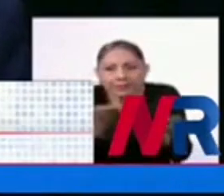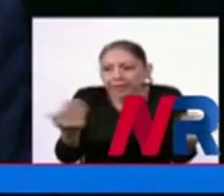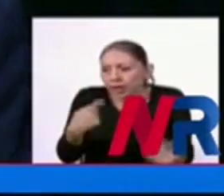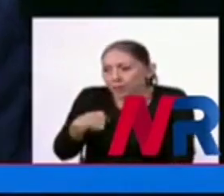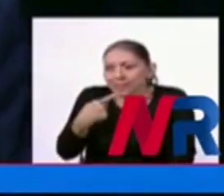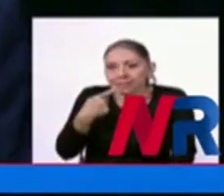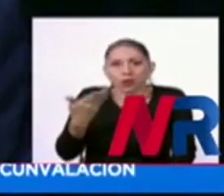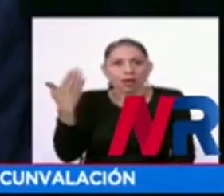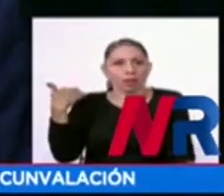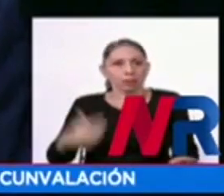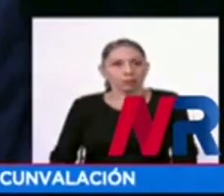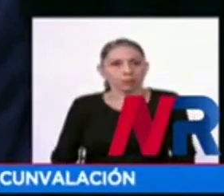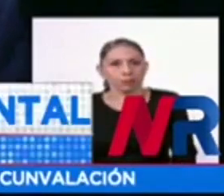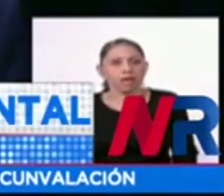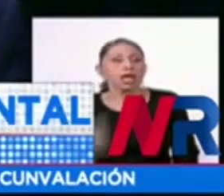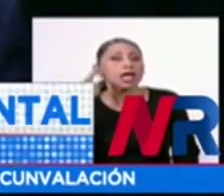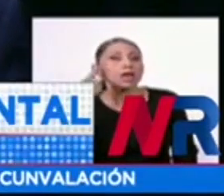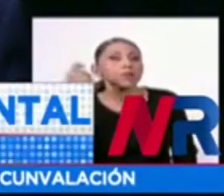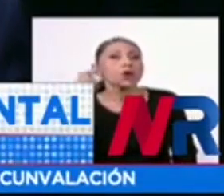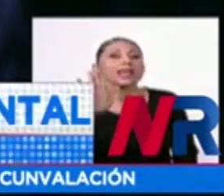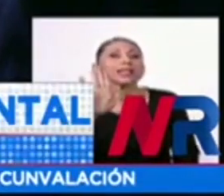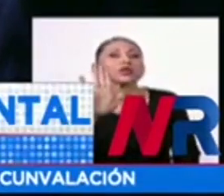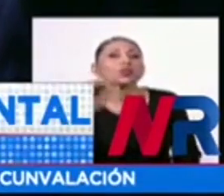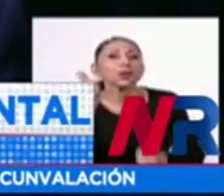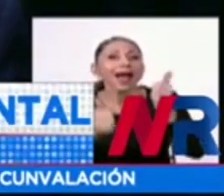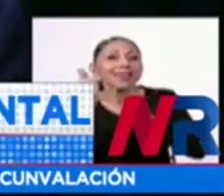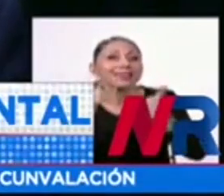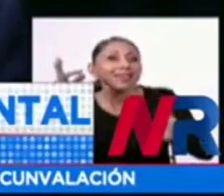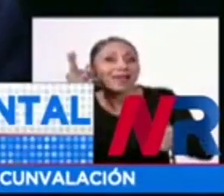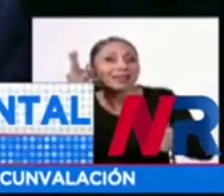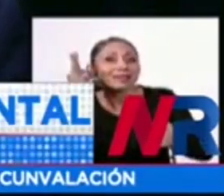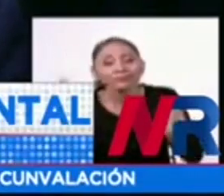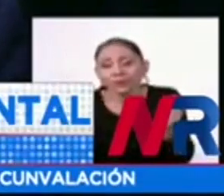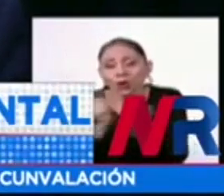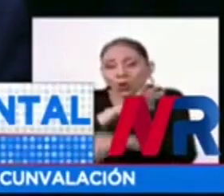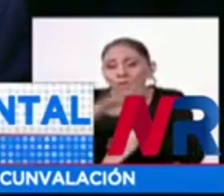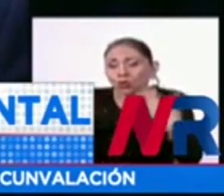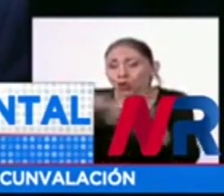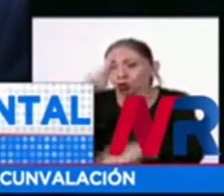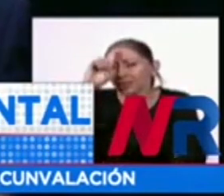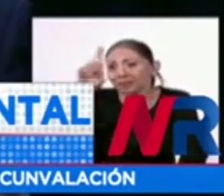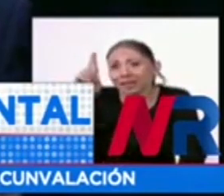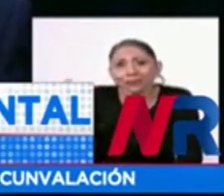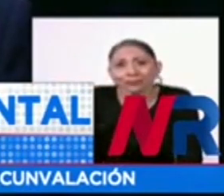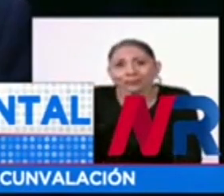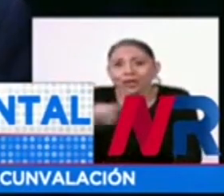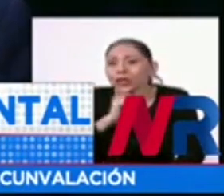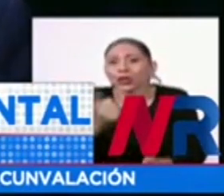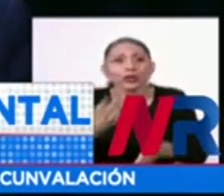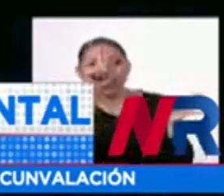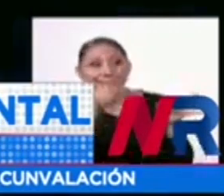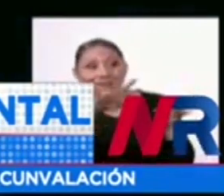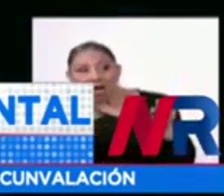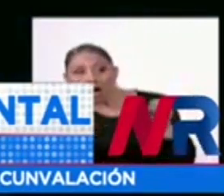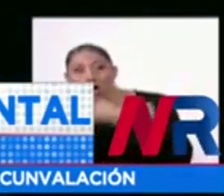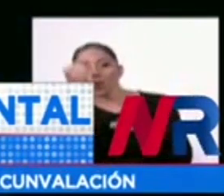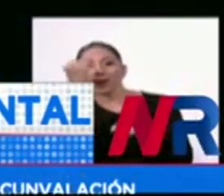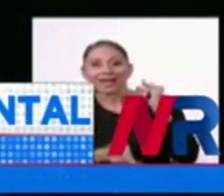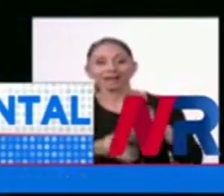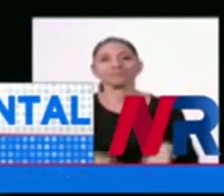nacional de manera general los temas abordados fueron el futuro de la refinadora costarricense de petróleo